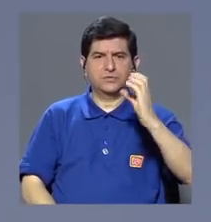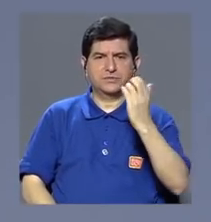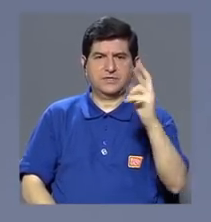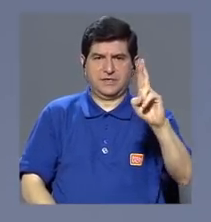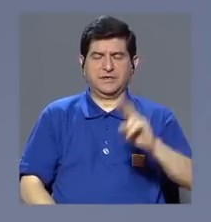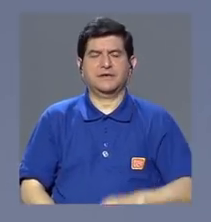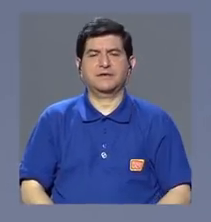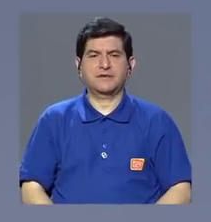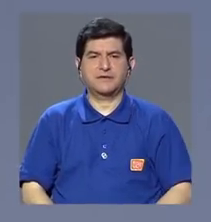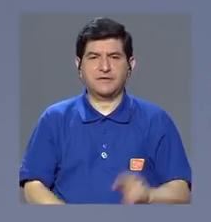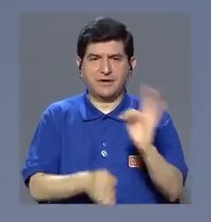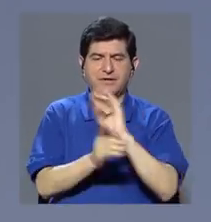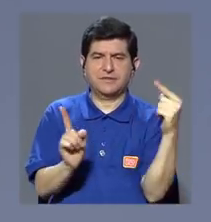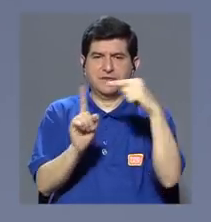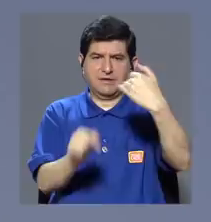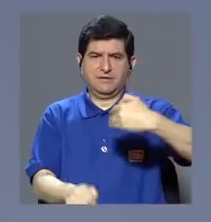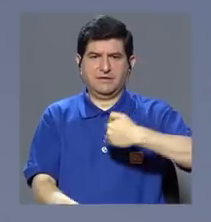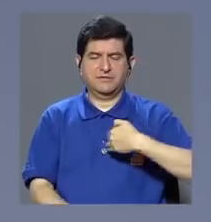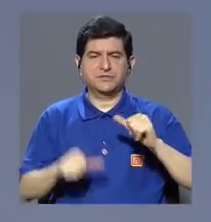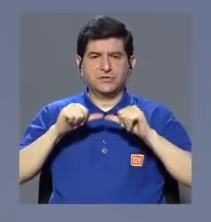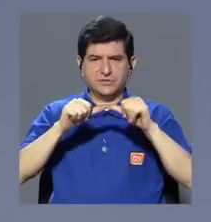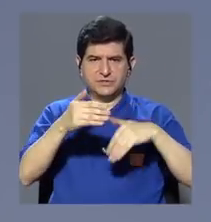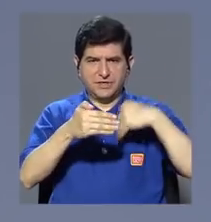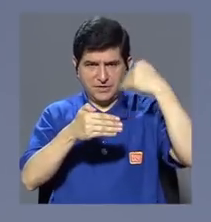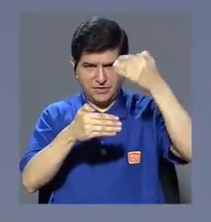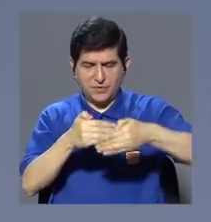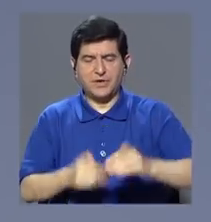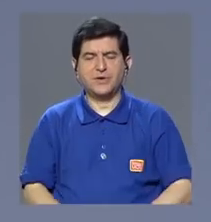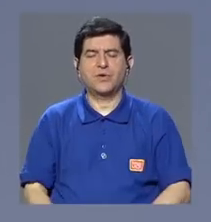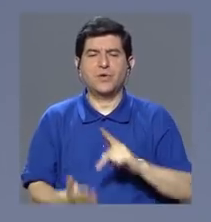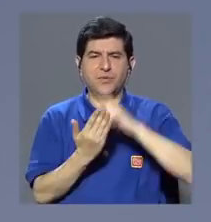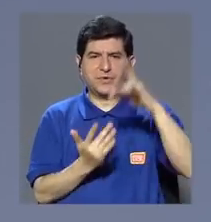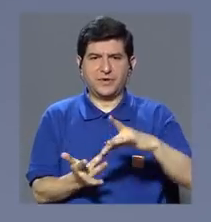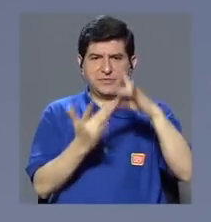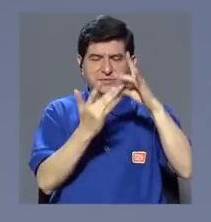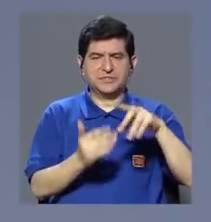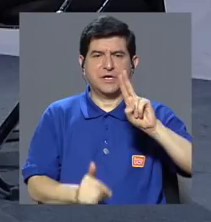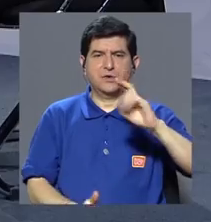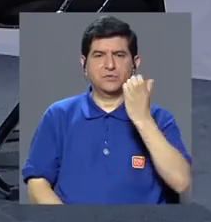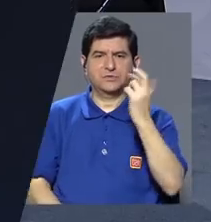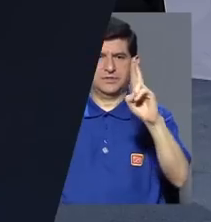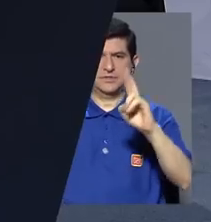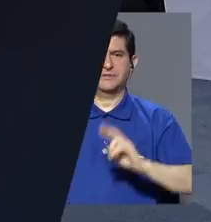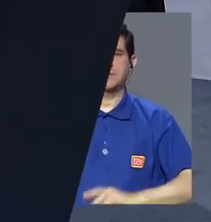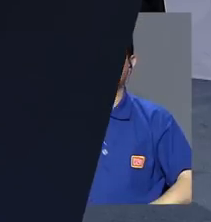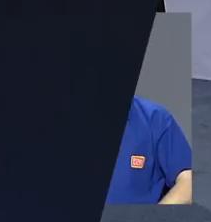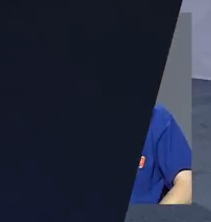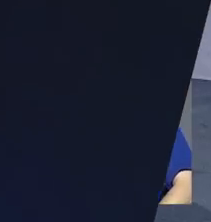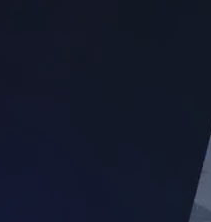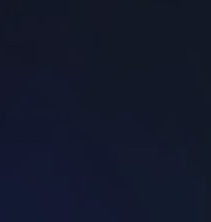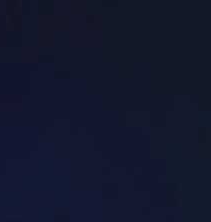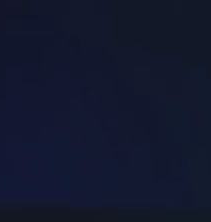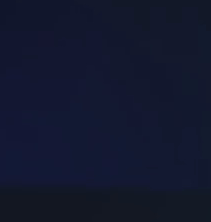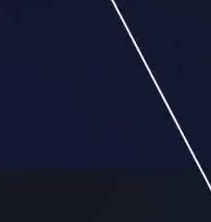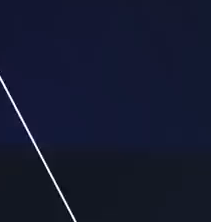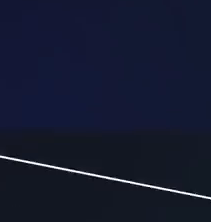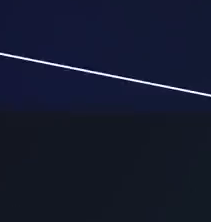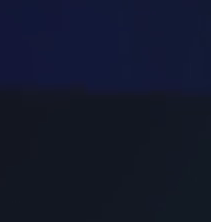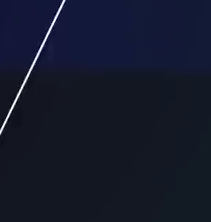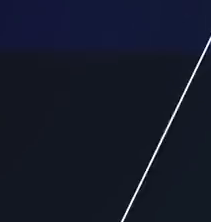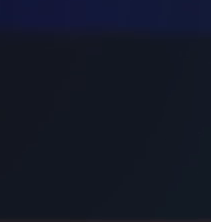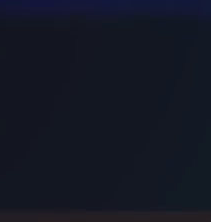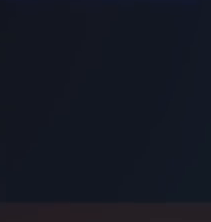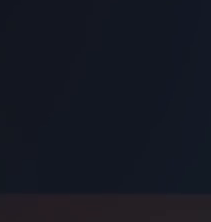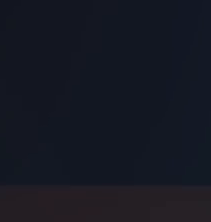de costa rica haciendo televisión con sentido regresamos en especial es universidad de costa rica i